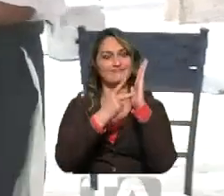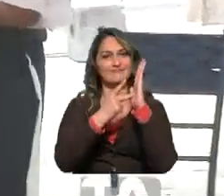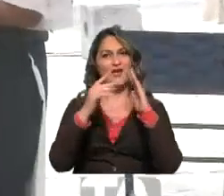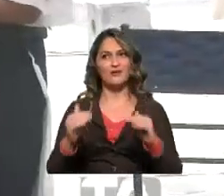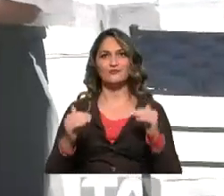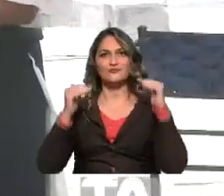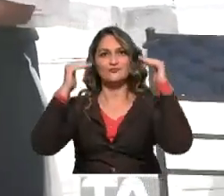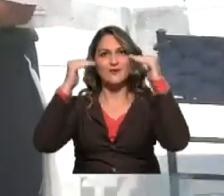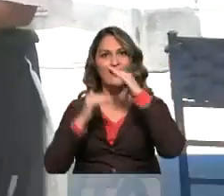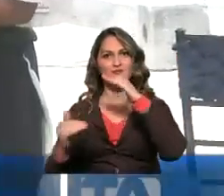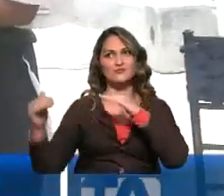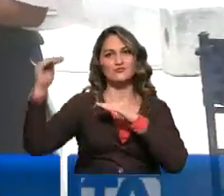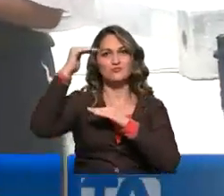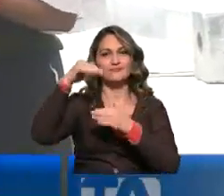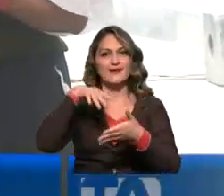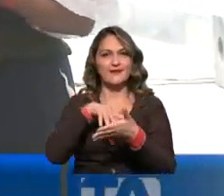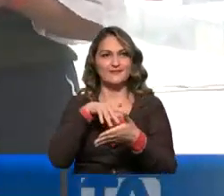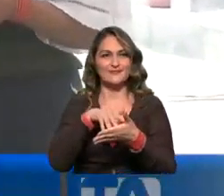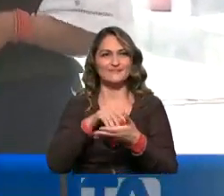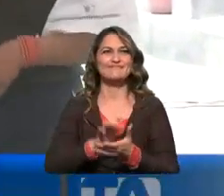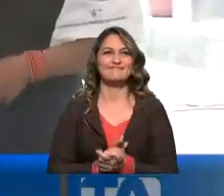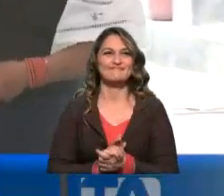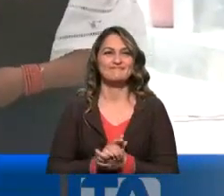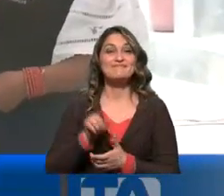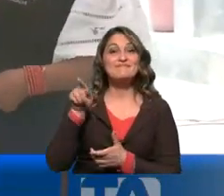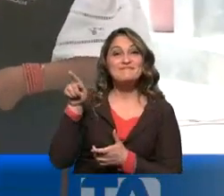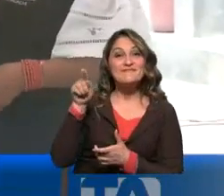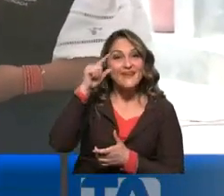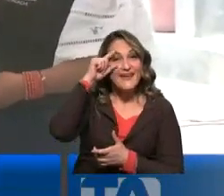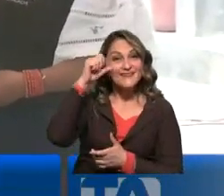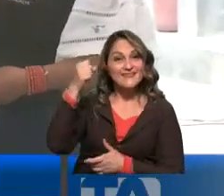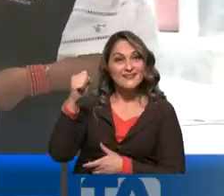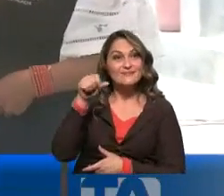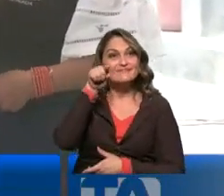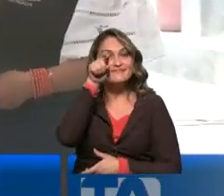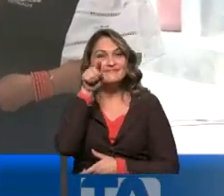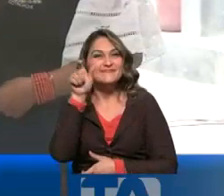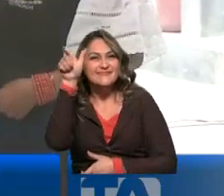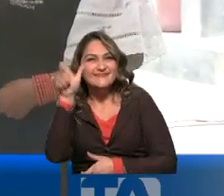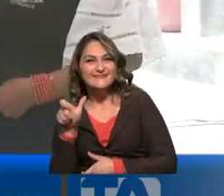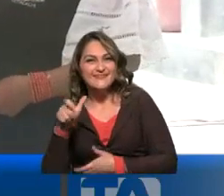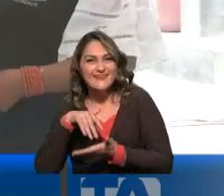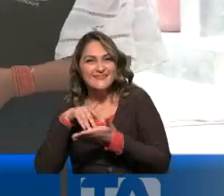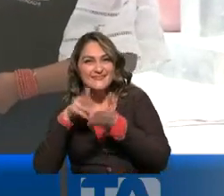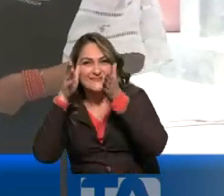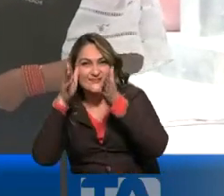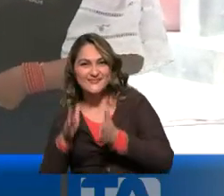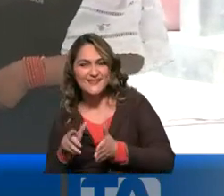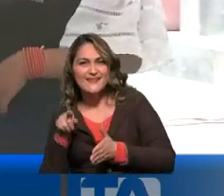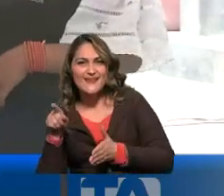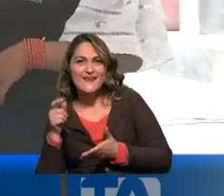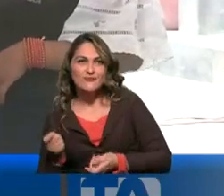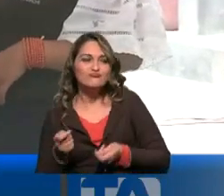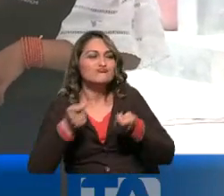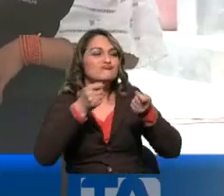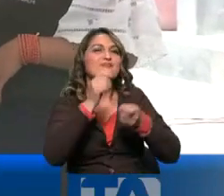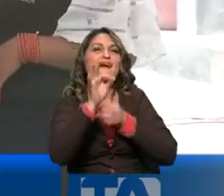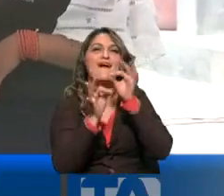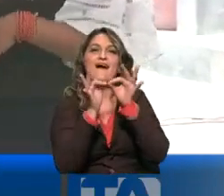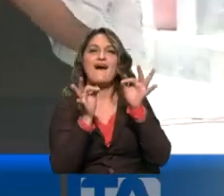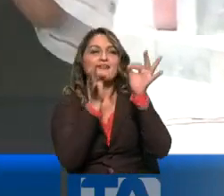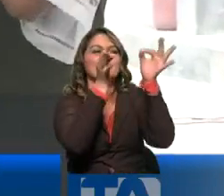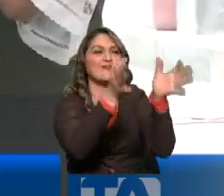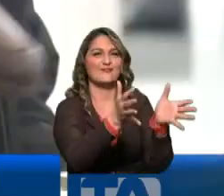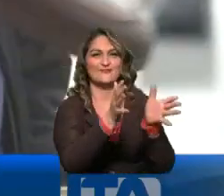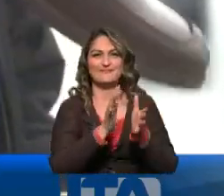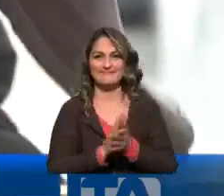y este fue el regalo que le hizo una estudiante de la unidad educativa cotacachi al presidente de la republica lo hizo durante la